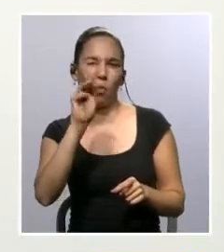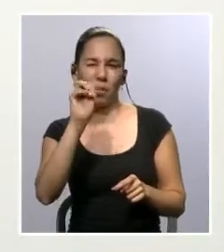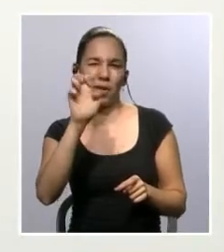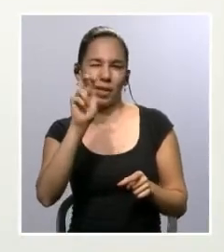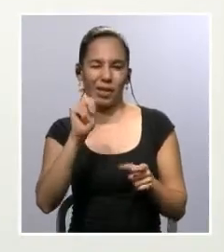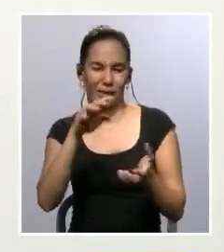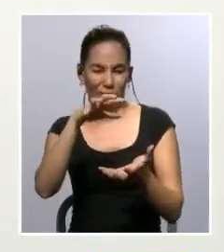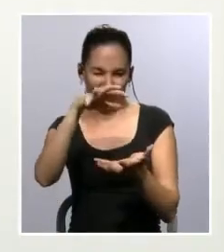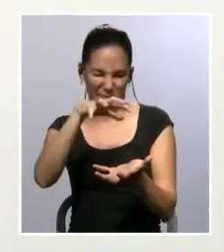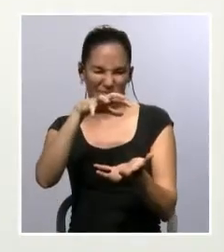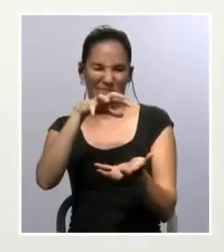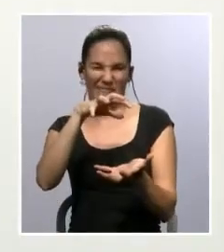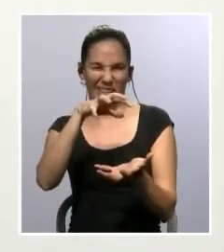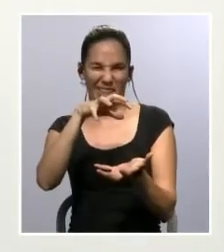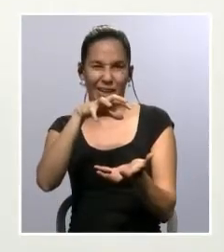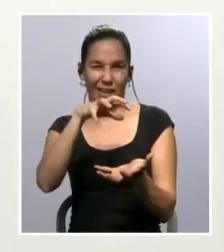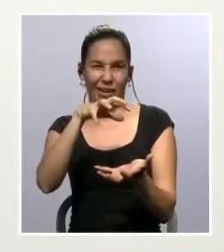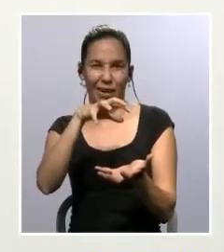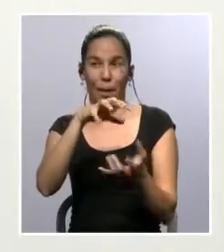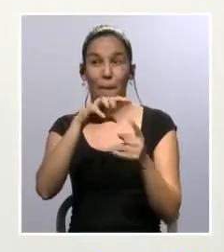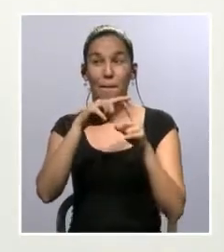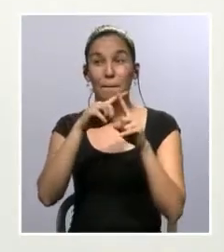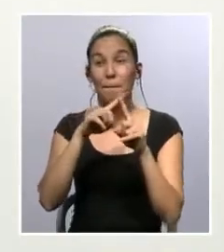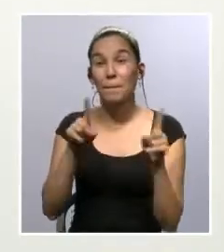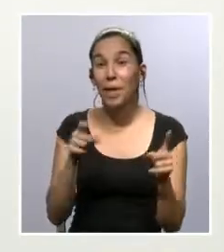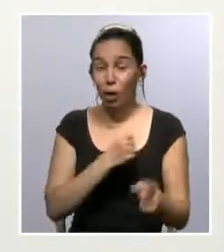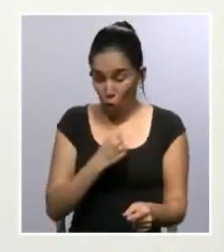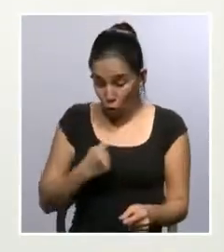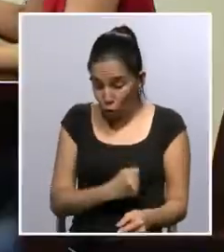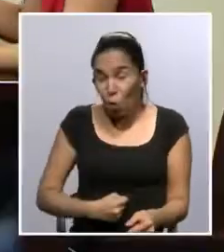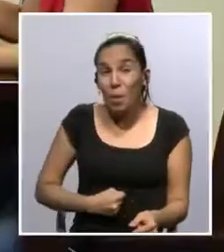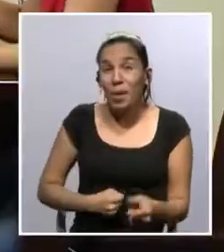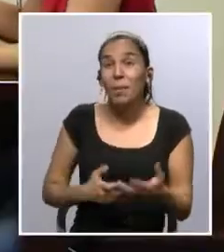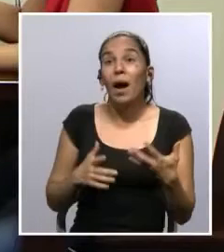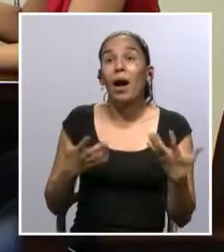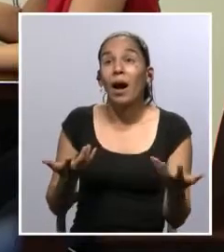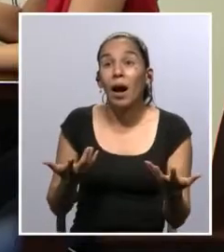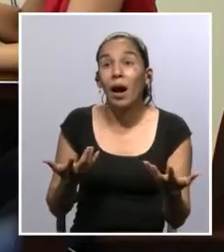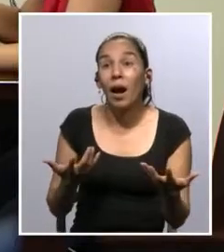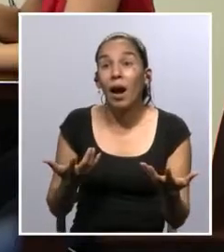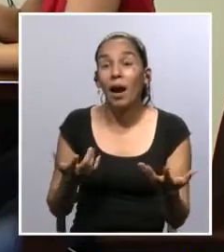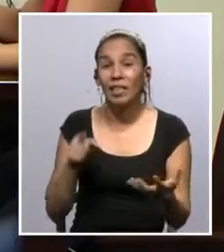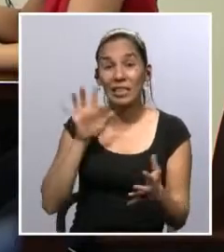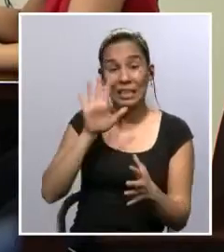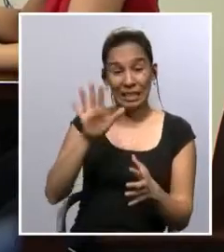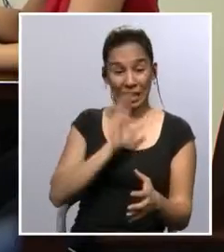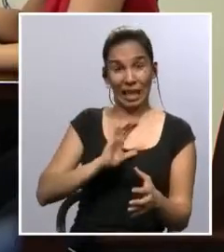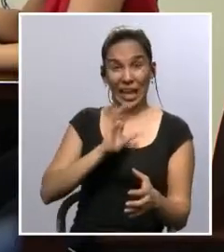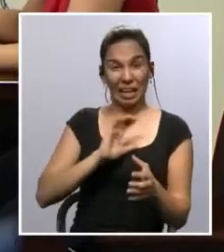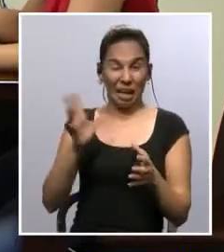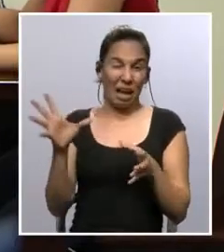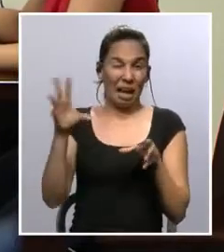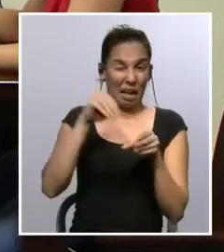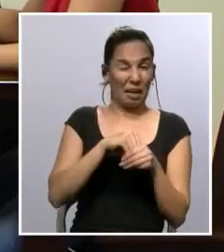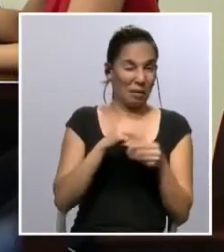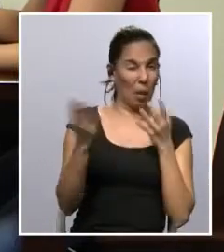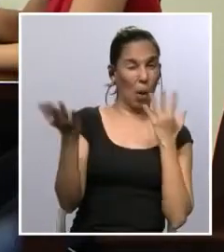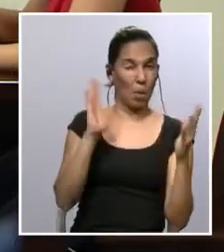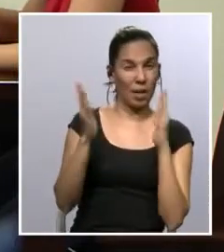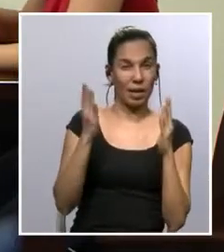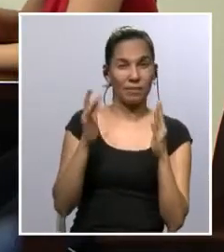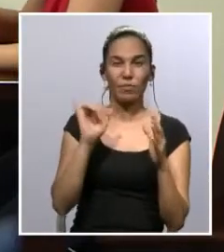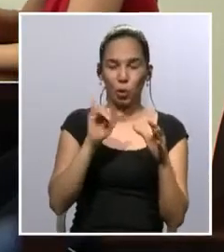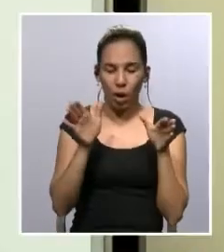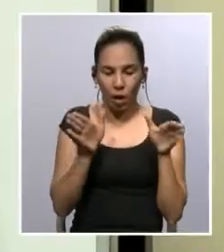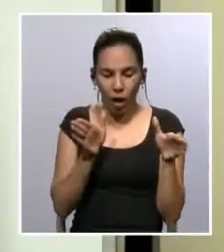Si fuéramos una cajita. Pero si fuéramos una cajita, Superman, con estas características, entraría en una